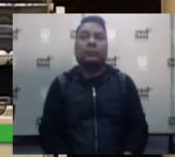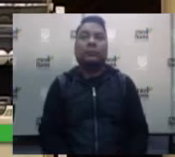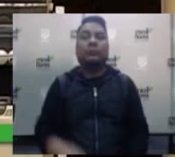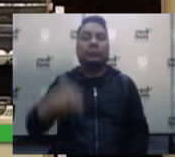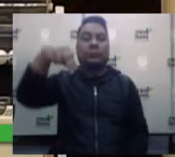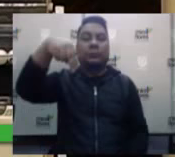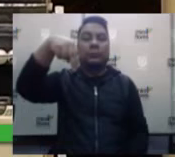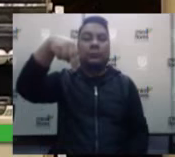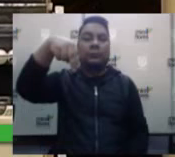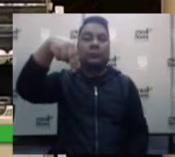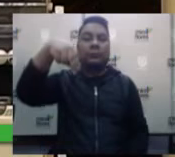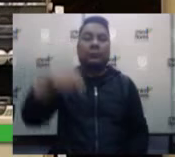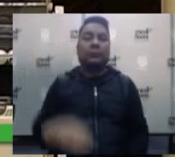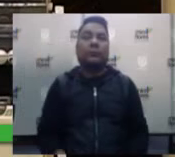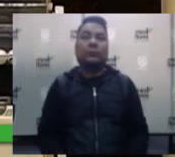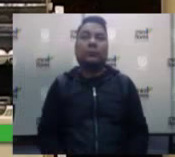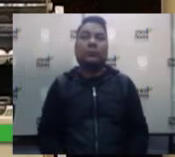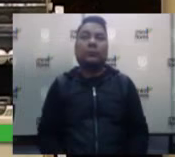N.